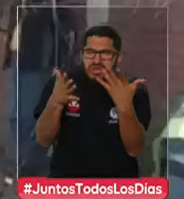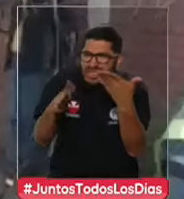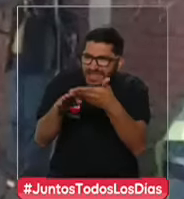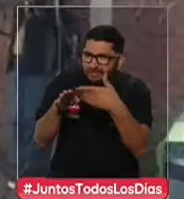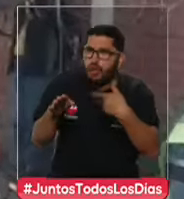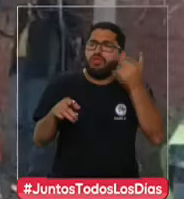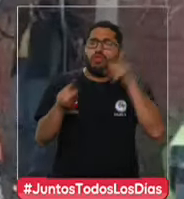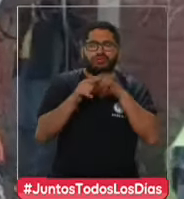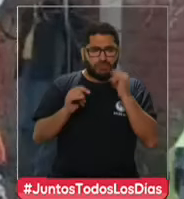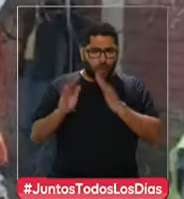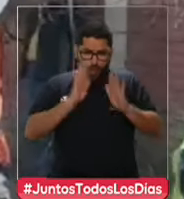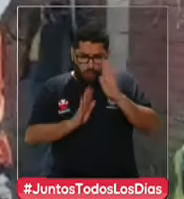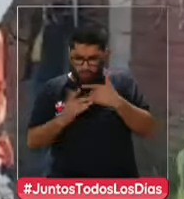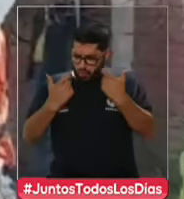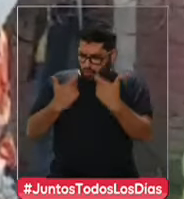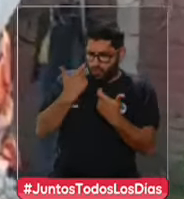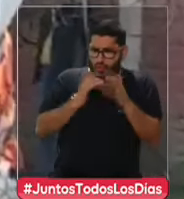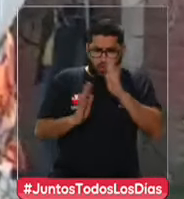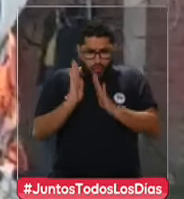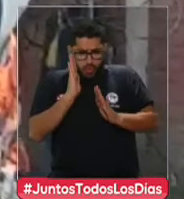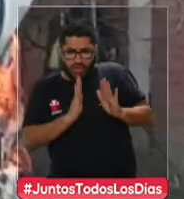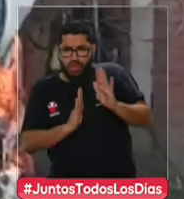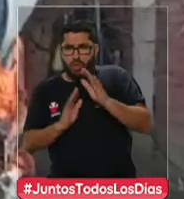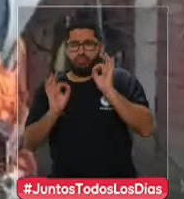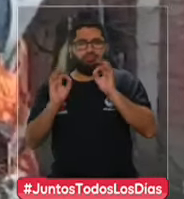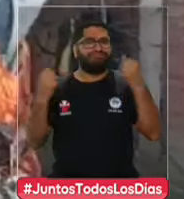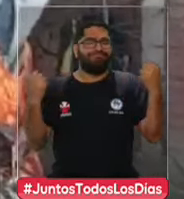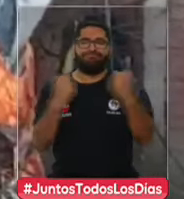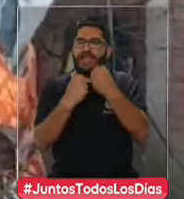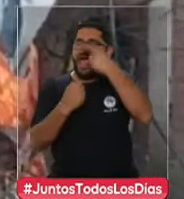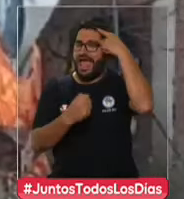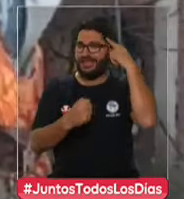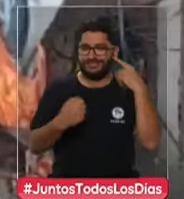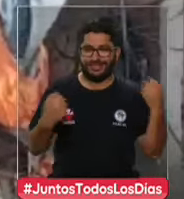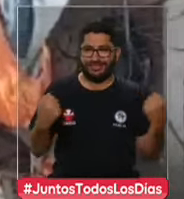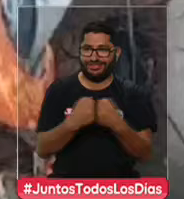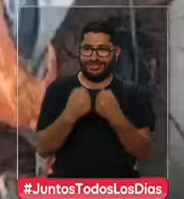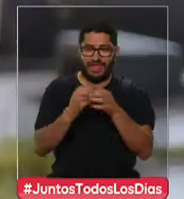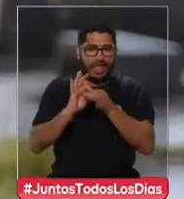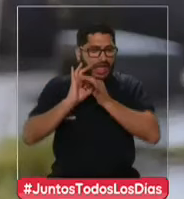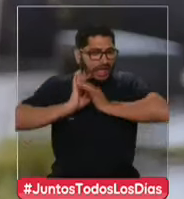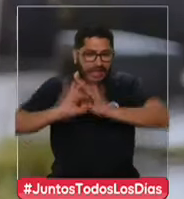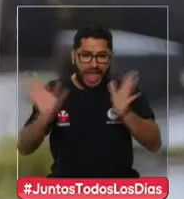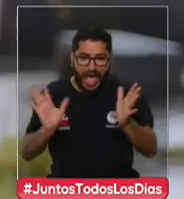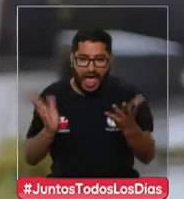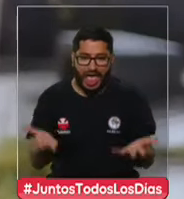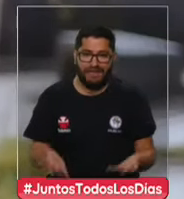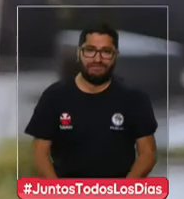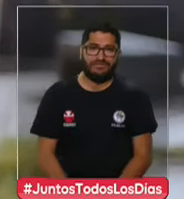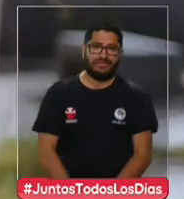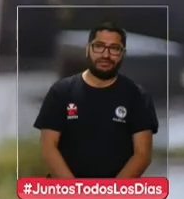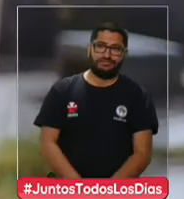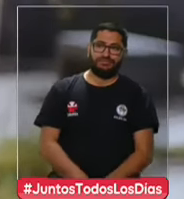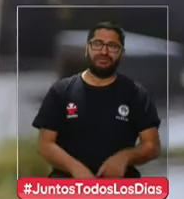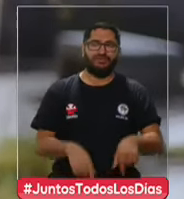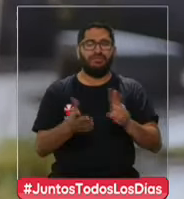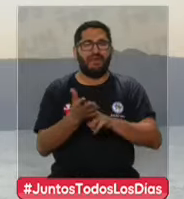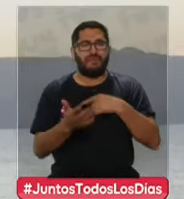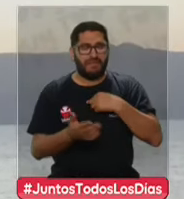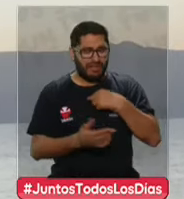eso. Tuve un accidente muy grave. Fue un momento difícil para